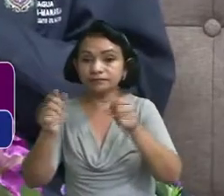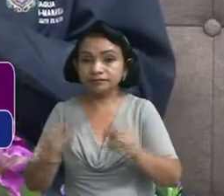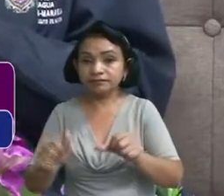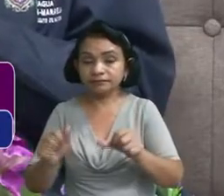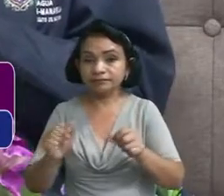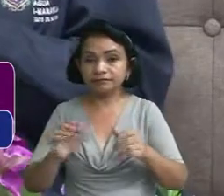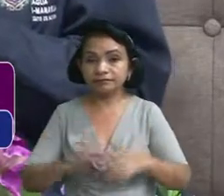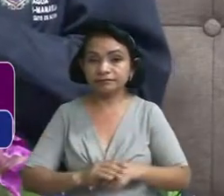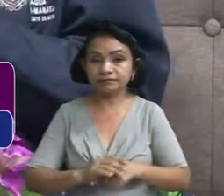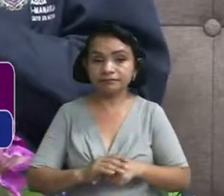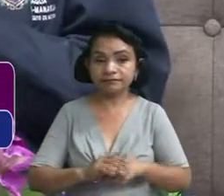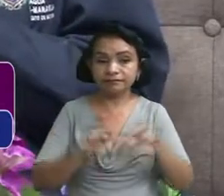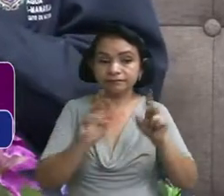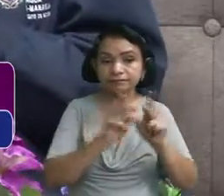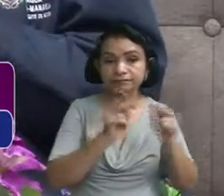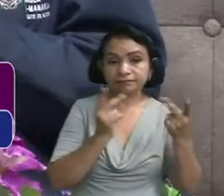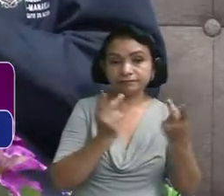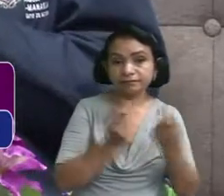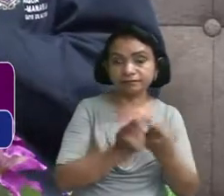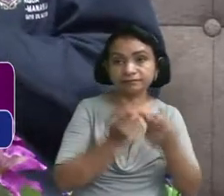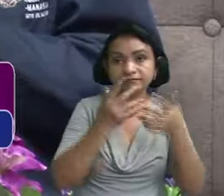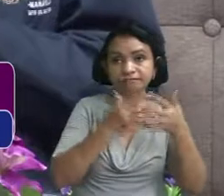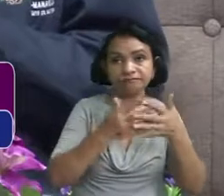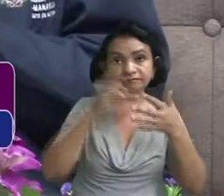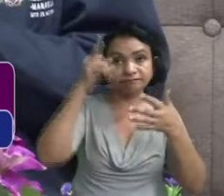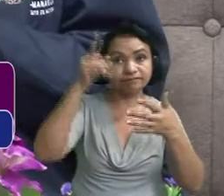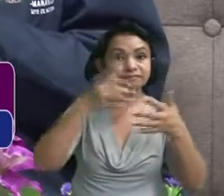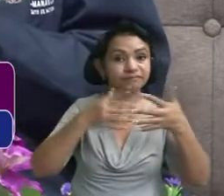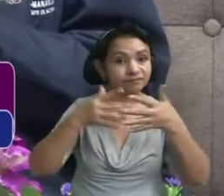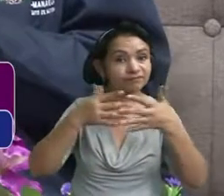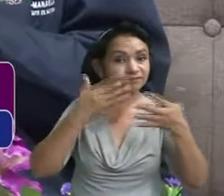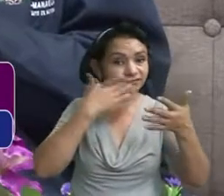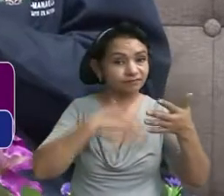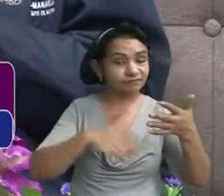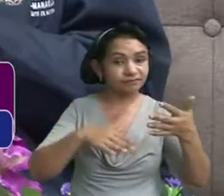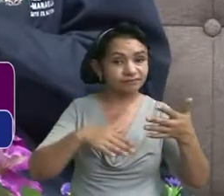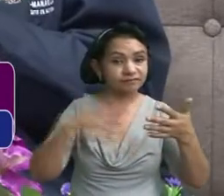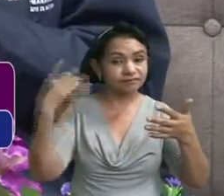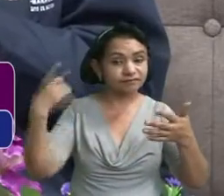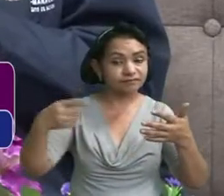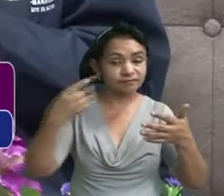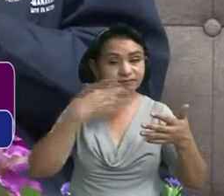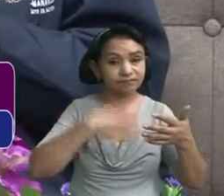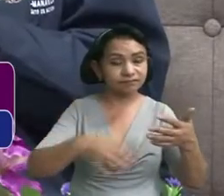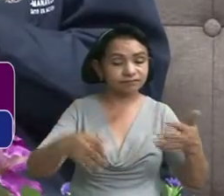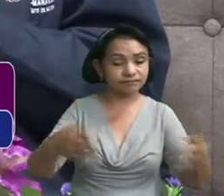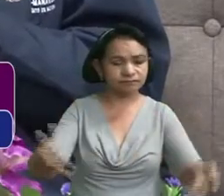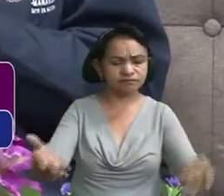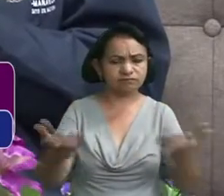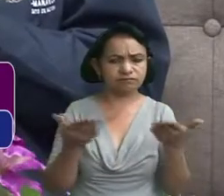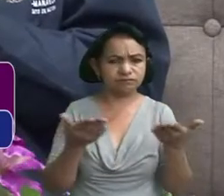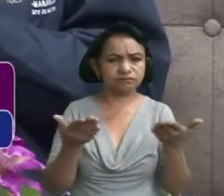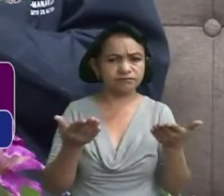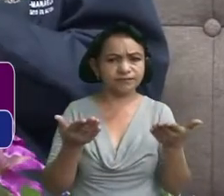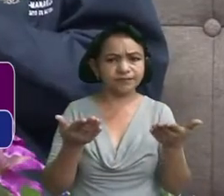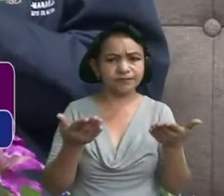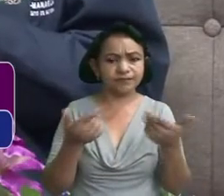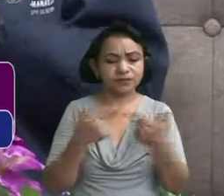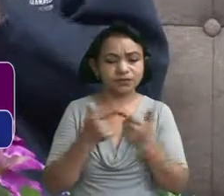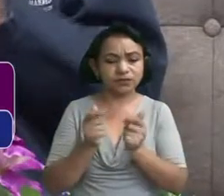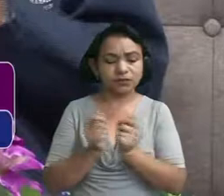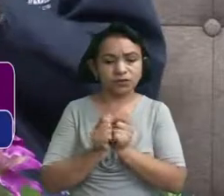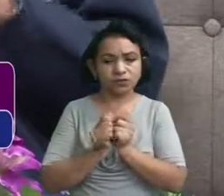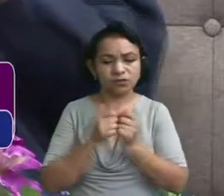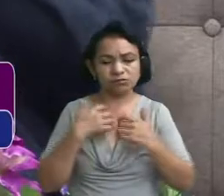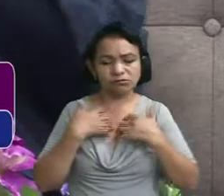Entonces, el enemigo del pueblo nicaragüense, que es el imperio y aquella fuerza de ultraderecha, digamos, aglutinaron